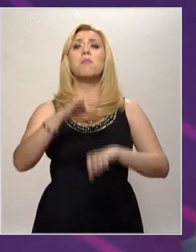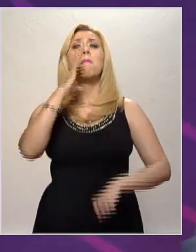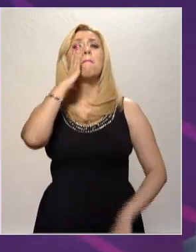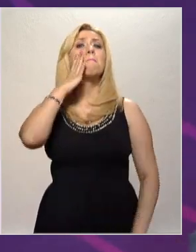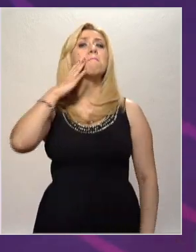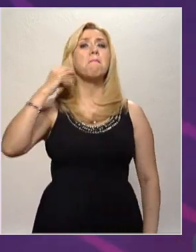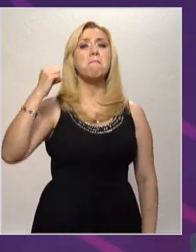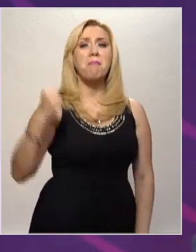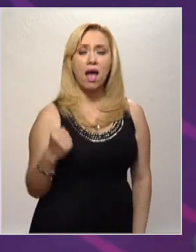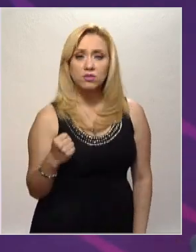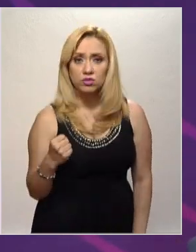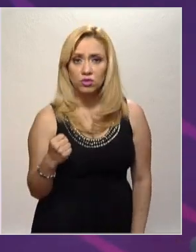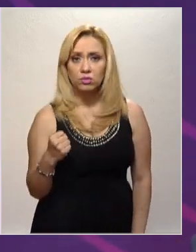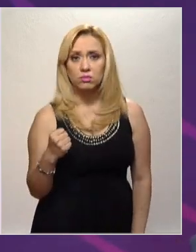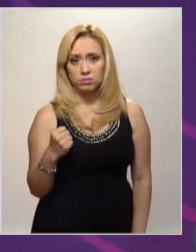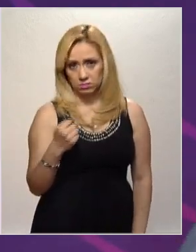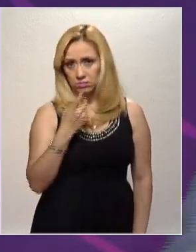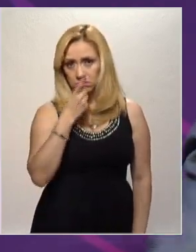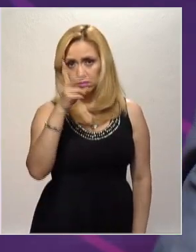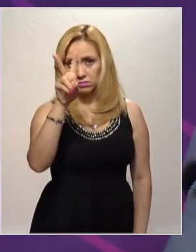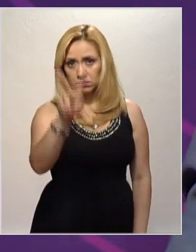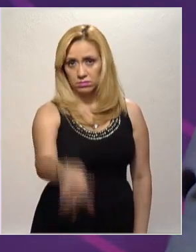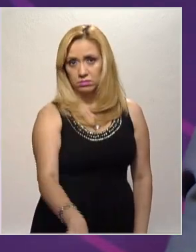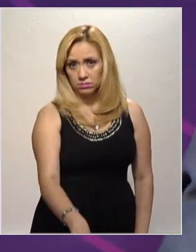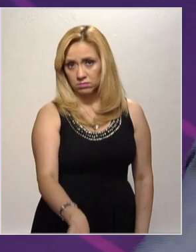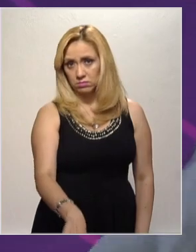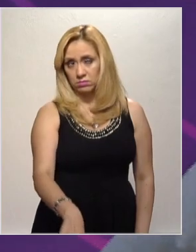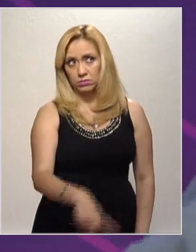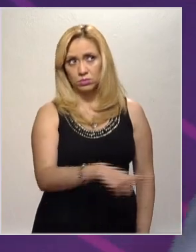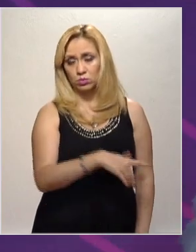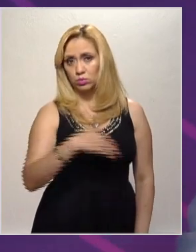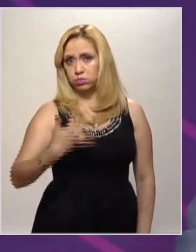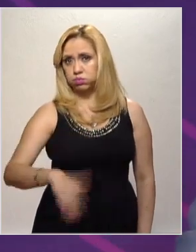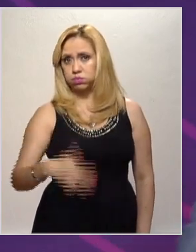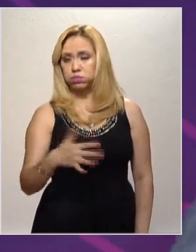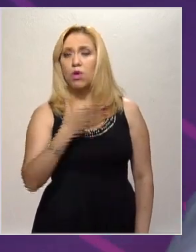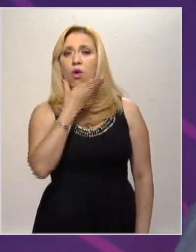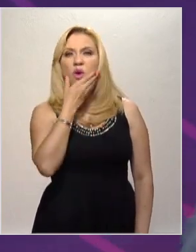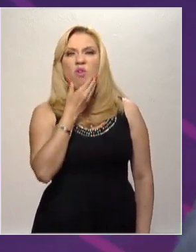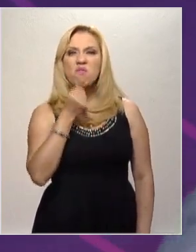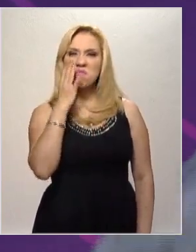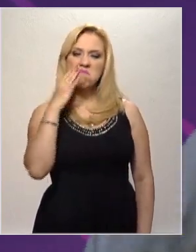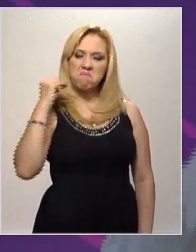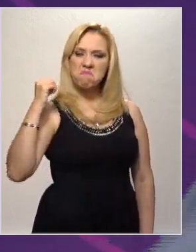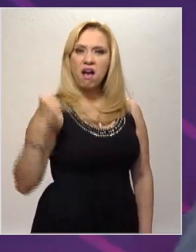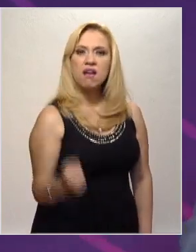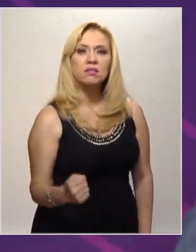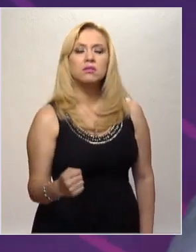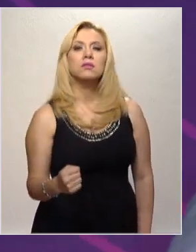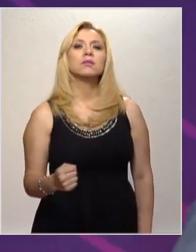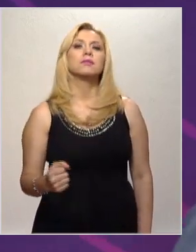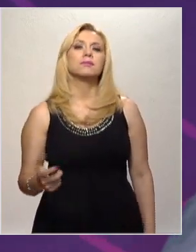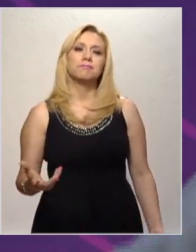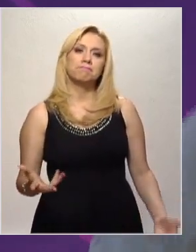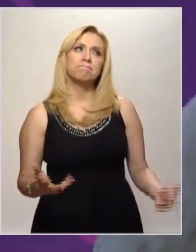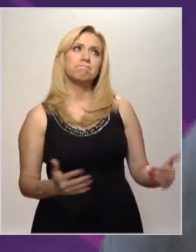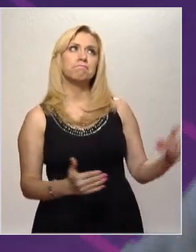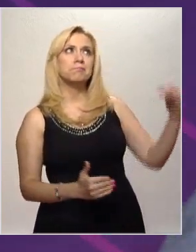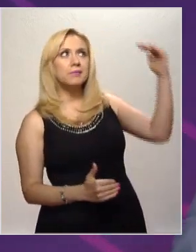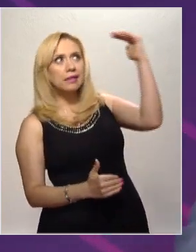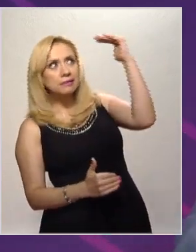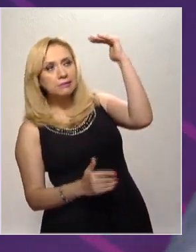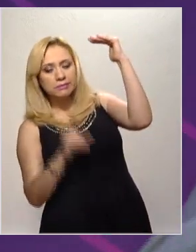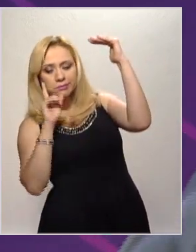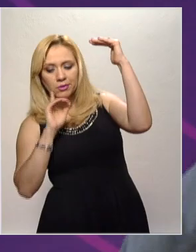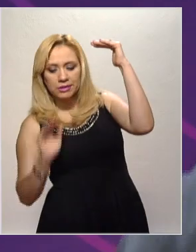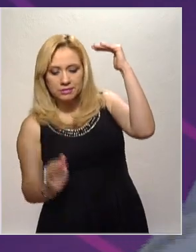machista, y eso hay que decirlo con todas sus letras, no es cualquier tipo de poder, es un poder machista en el que se presupone una superioridad de hombres